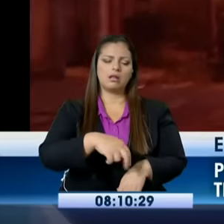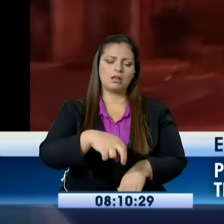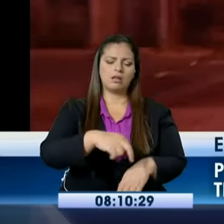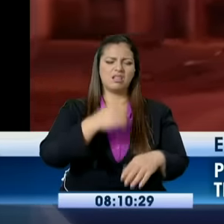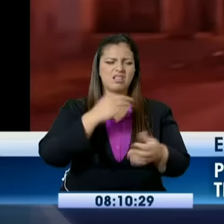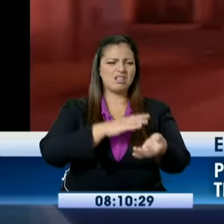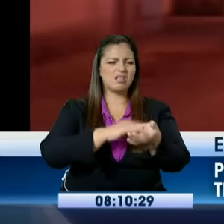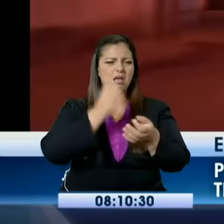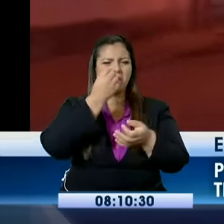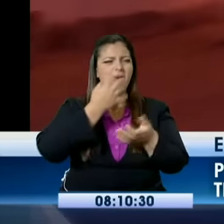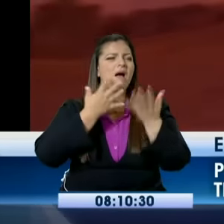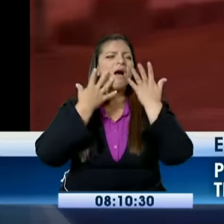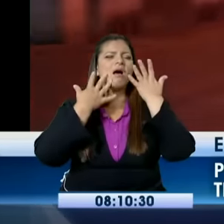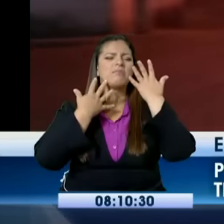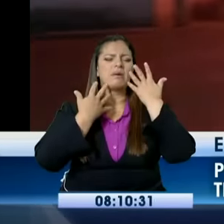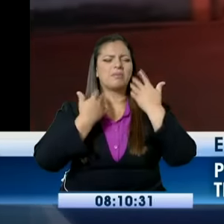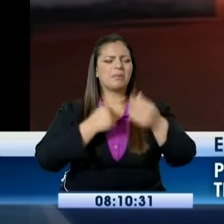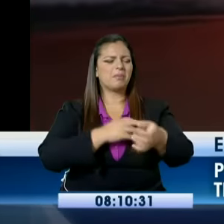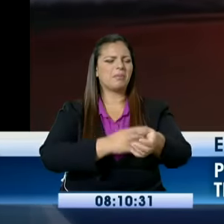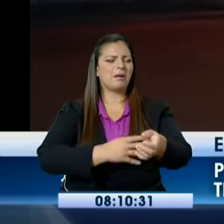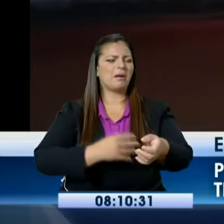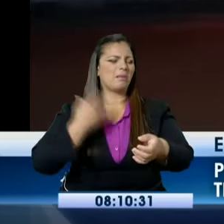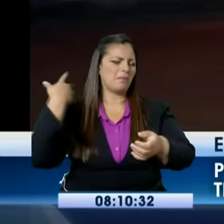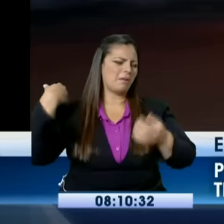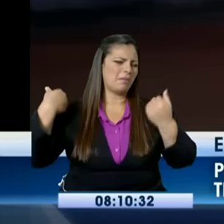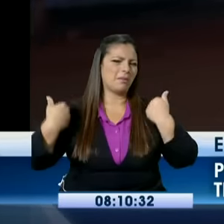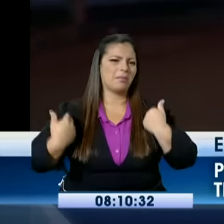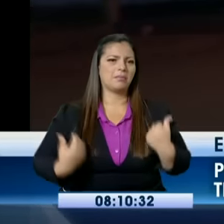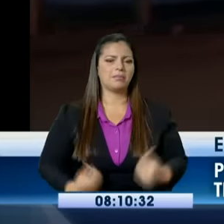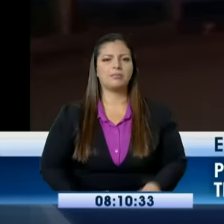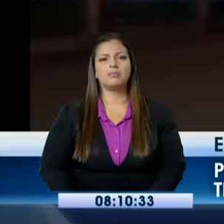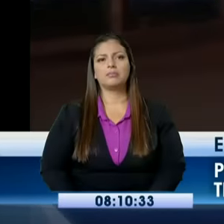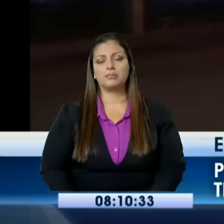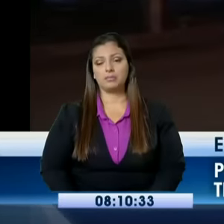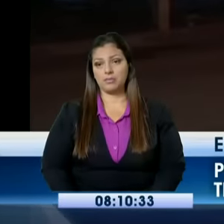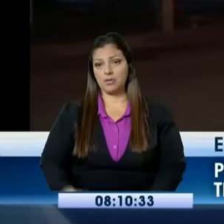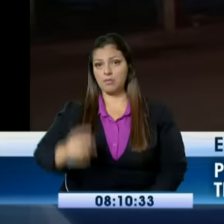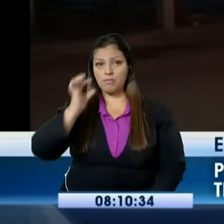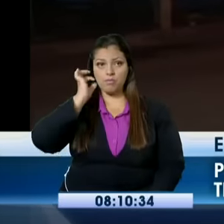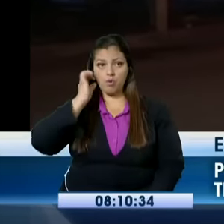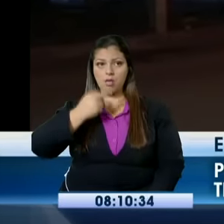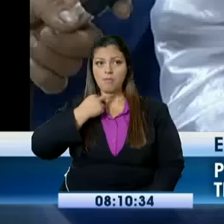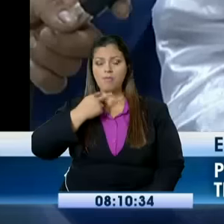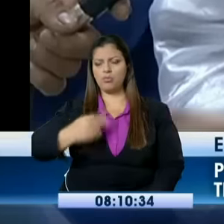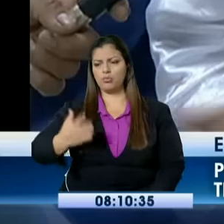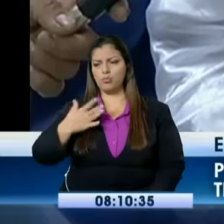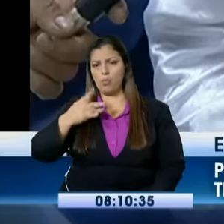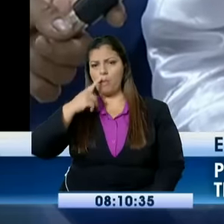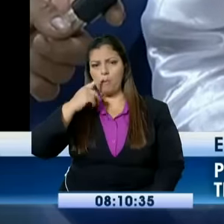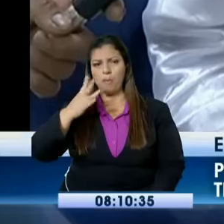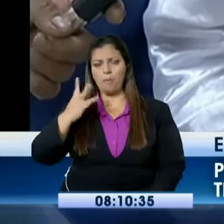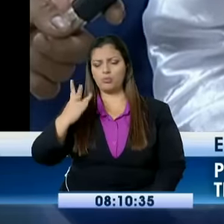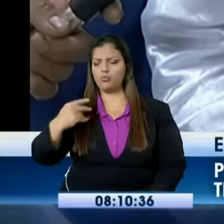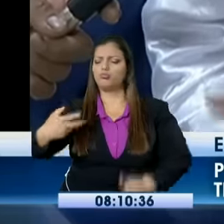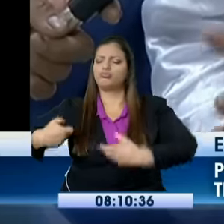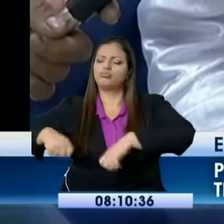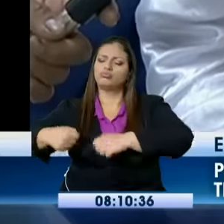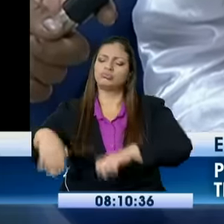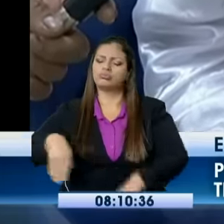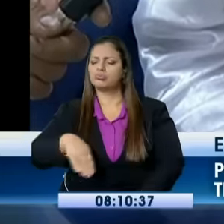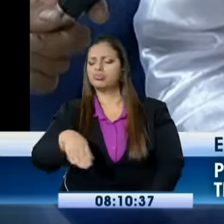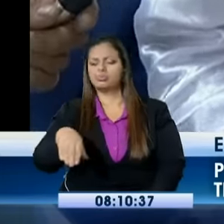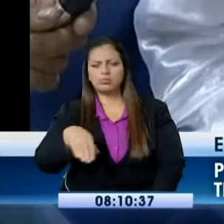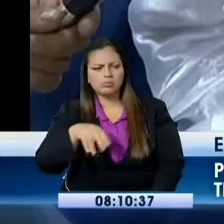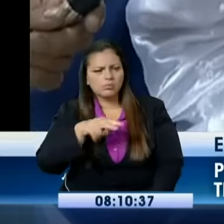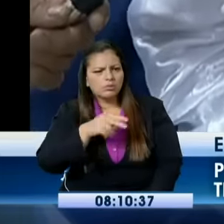en sangre. Y para esto, para casualidad de la vida, yo paso en la moto con mi esposo y lo veo. Y ahí es que lo llevamos hasta la entrada a la 8